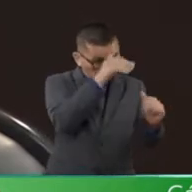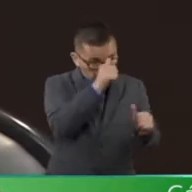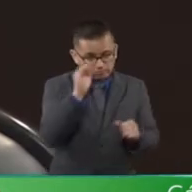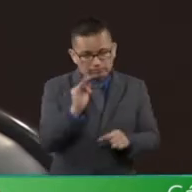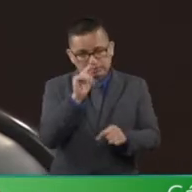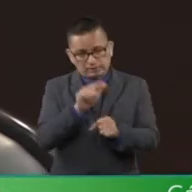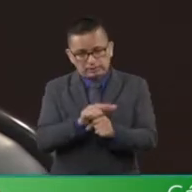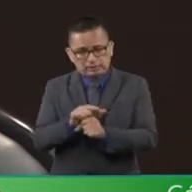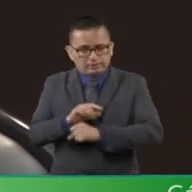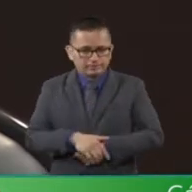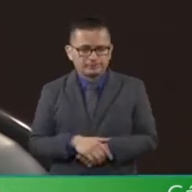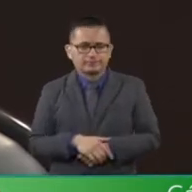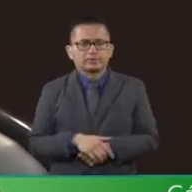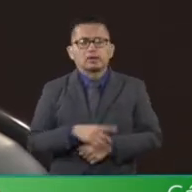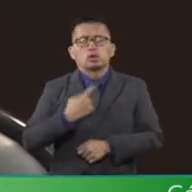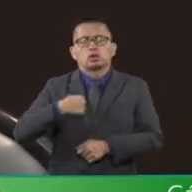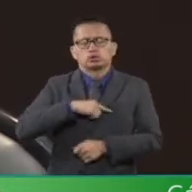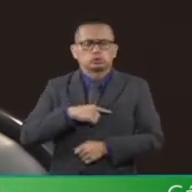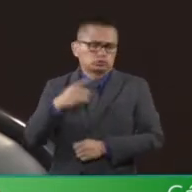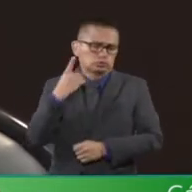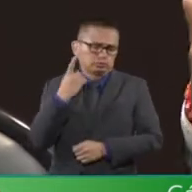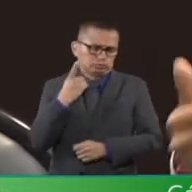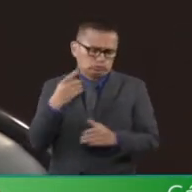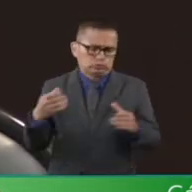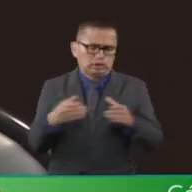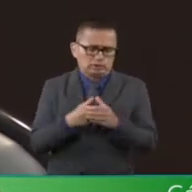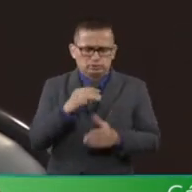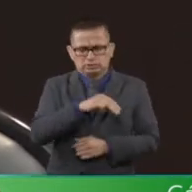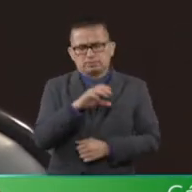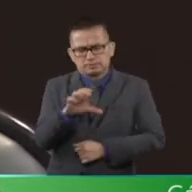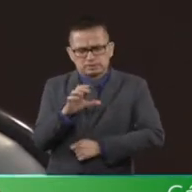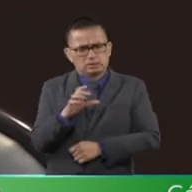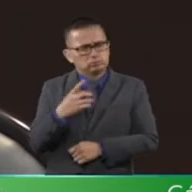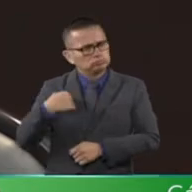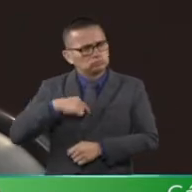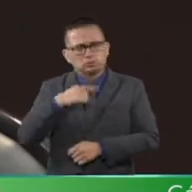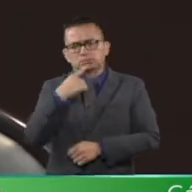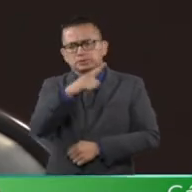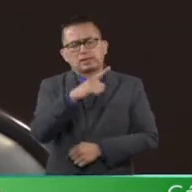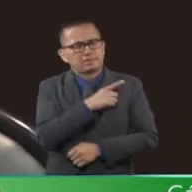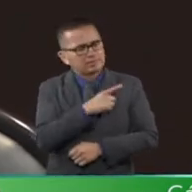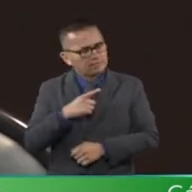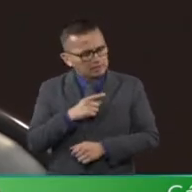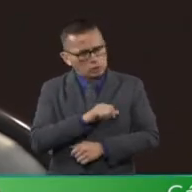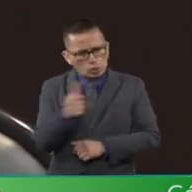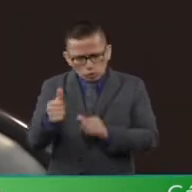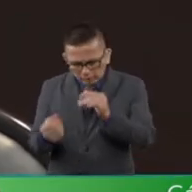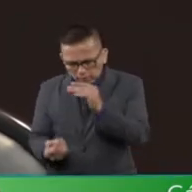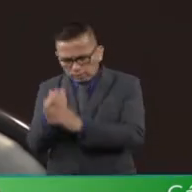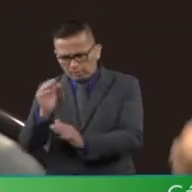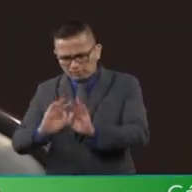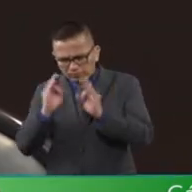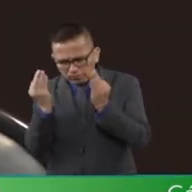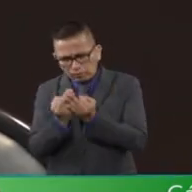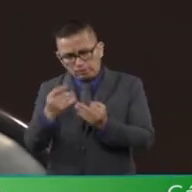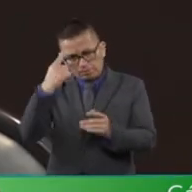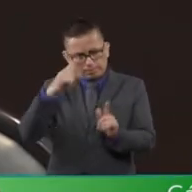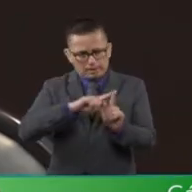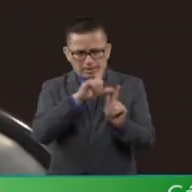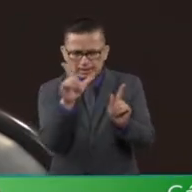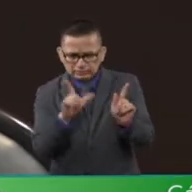legisladores de movimiento ciudadano nos manifestamos por un nuevo federalismo fiscal para que a cada entidad